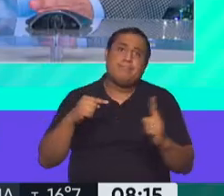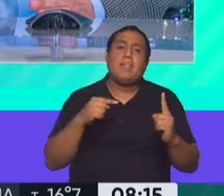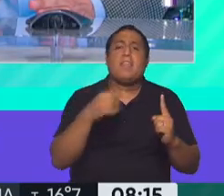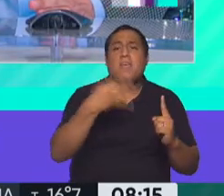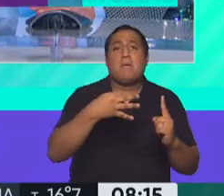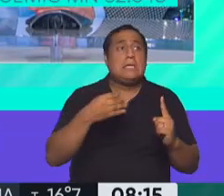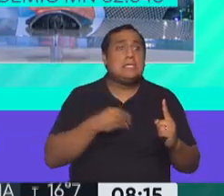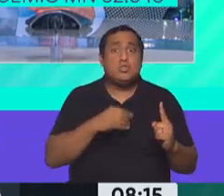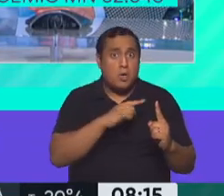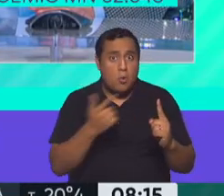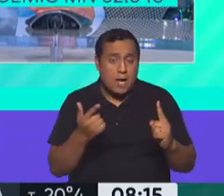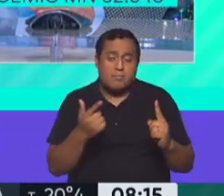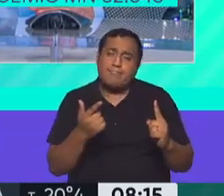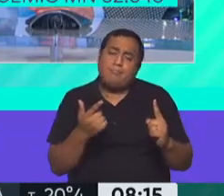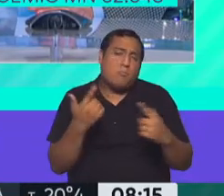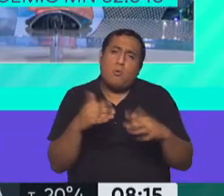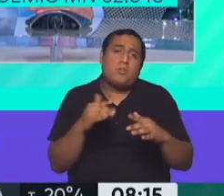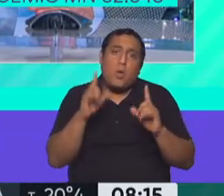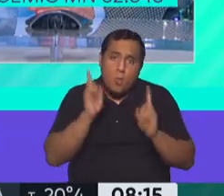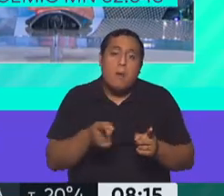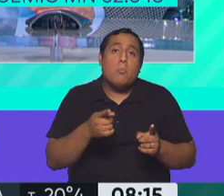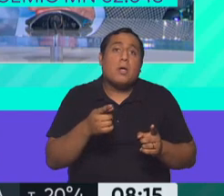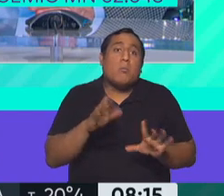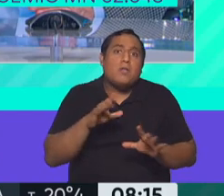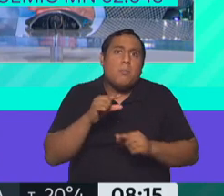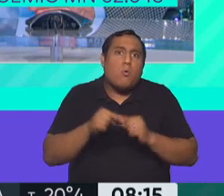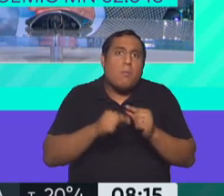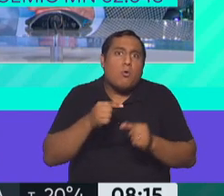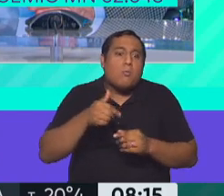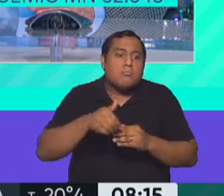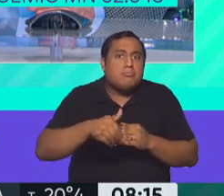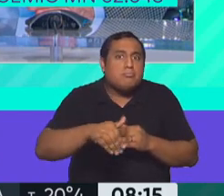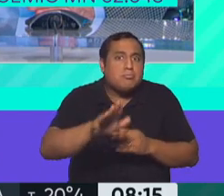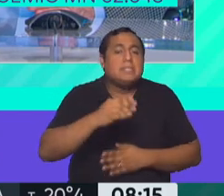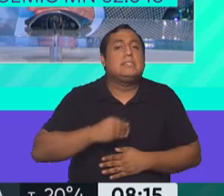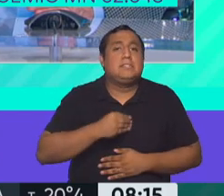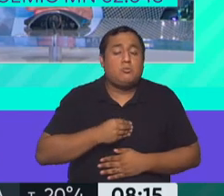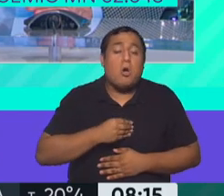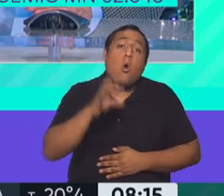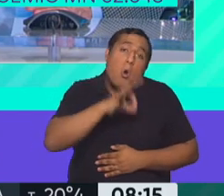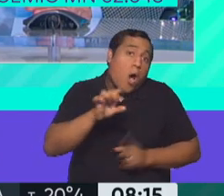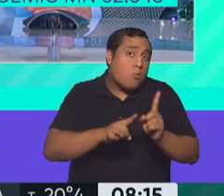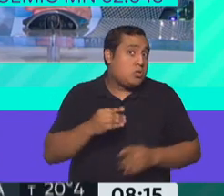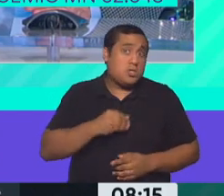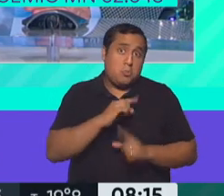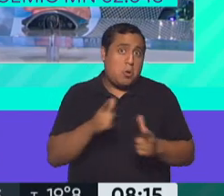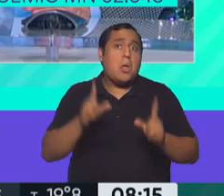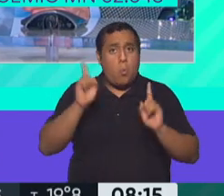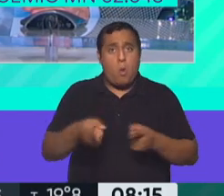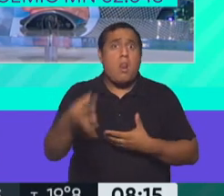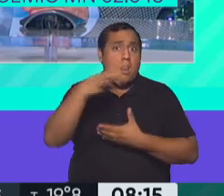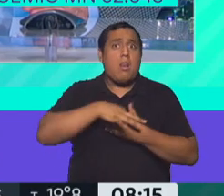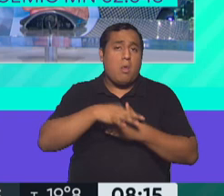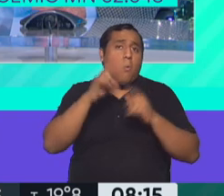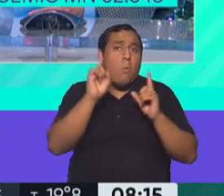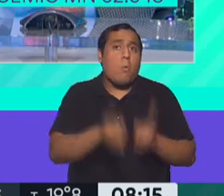ningún síntoma porque pueden estar incubando lo y después presentarlo o inclusive no presentar síntomas y presentar la enfermedad forma